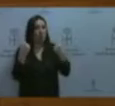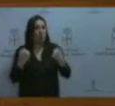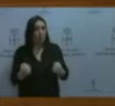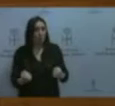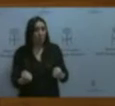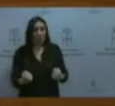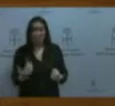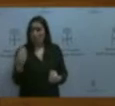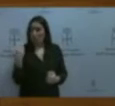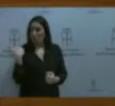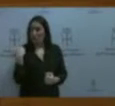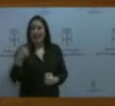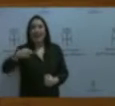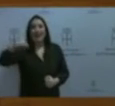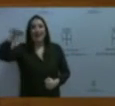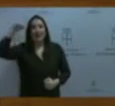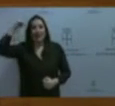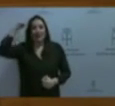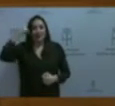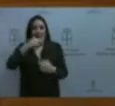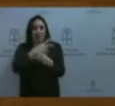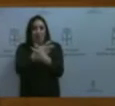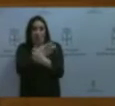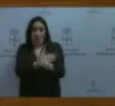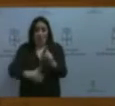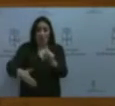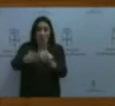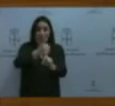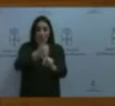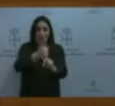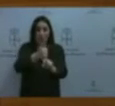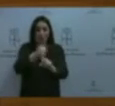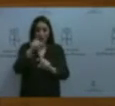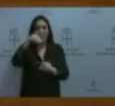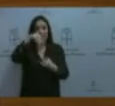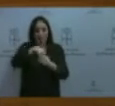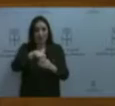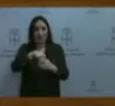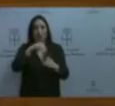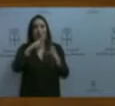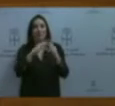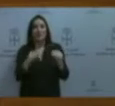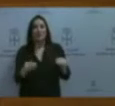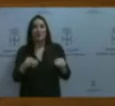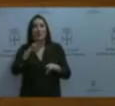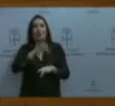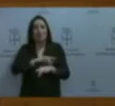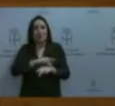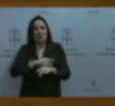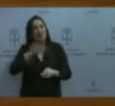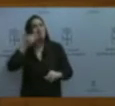de conseguir la cátedra de traumatología en esta Facultad de Medicina de